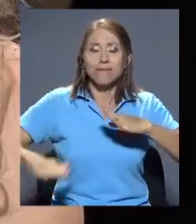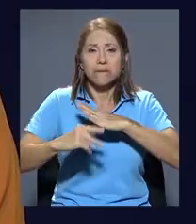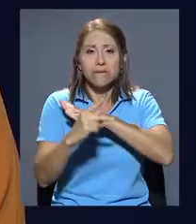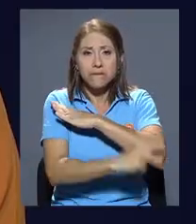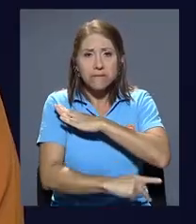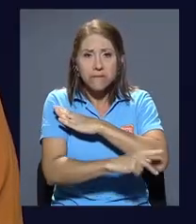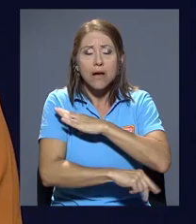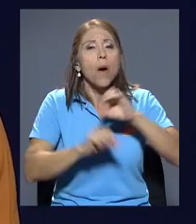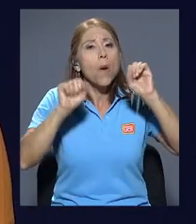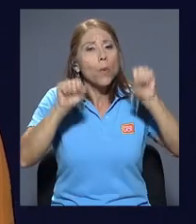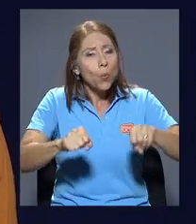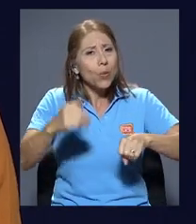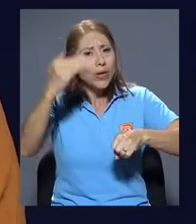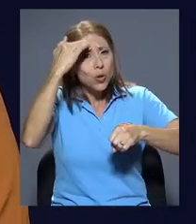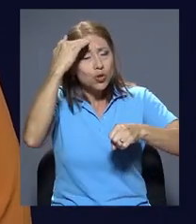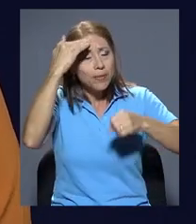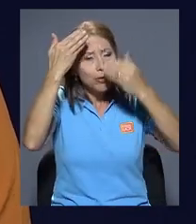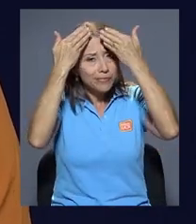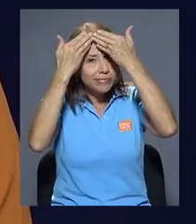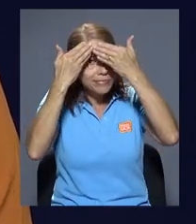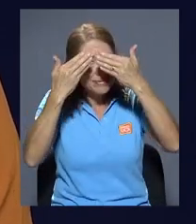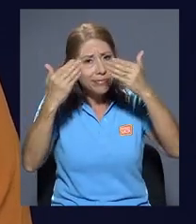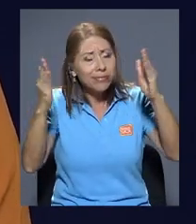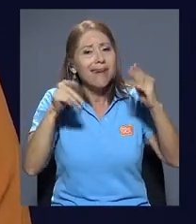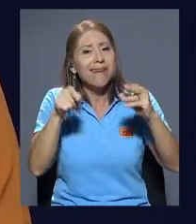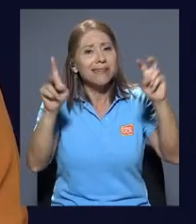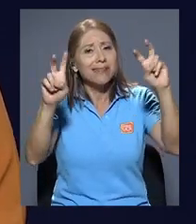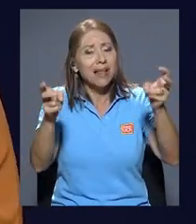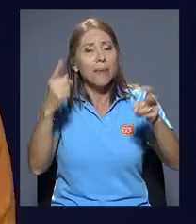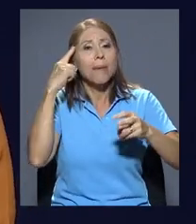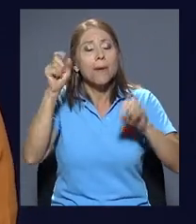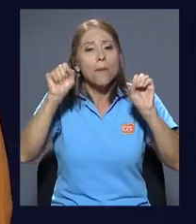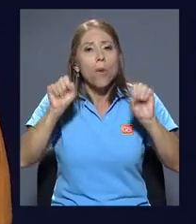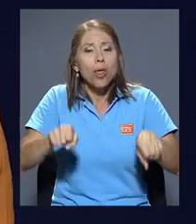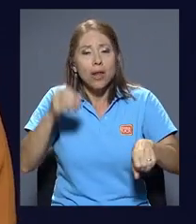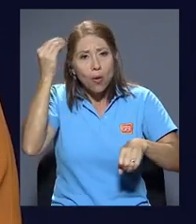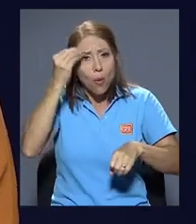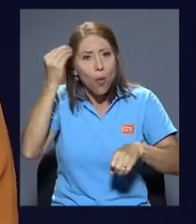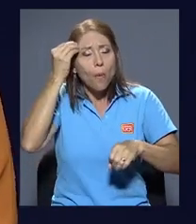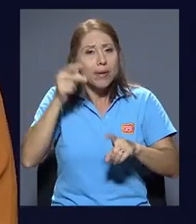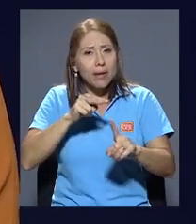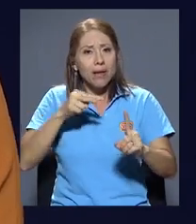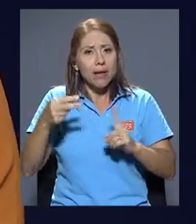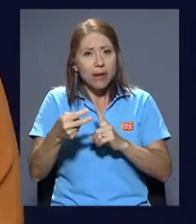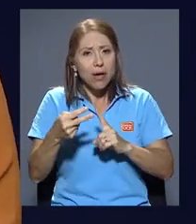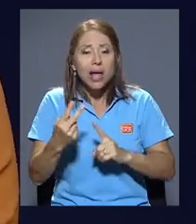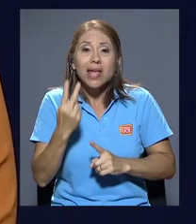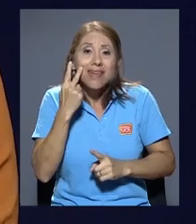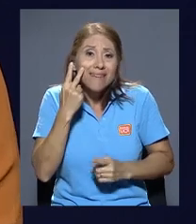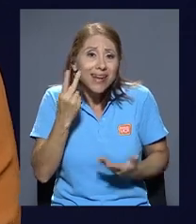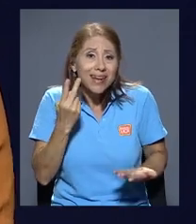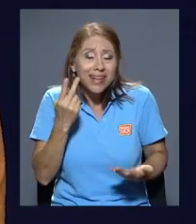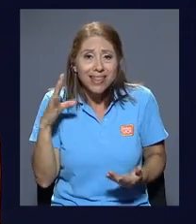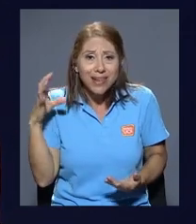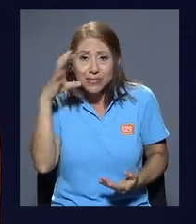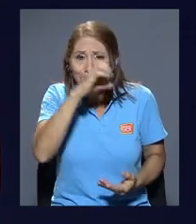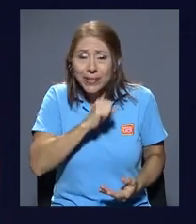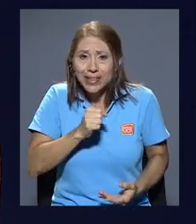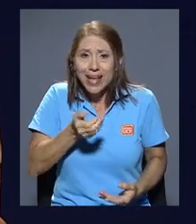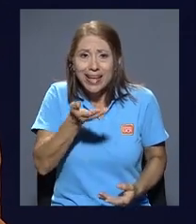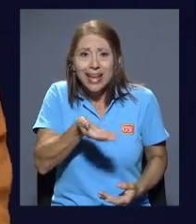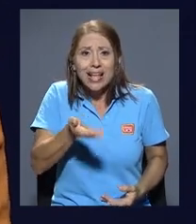conocimiento sobre ese contexto para poder generar puntos de vista al respecto y ver que las cosas muchas veces no son como se pintan o